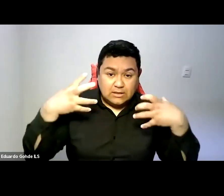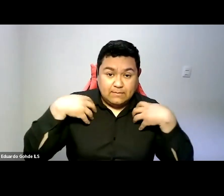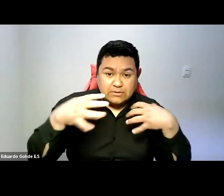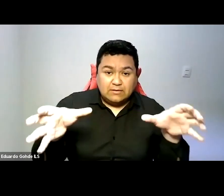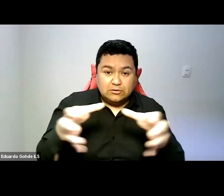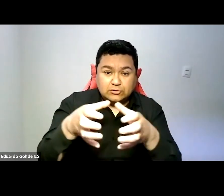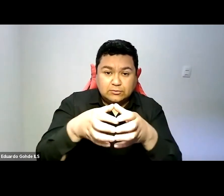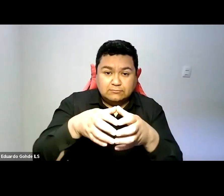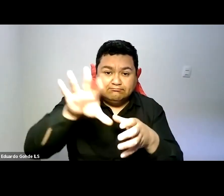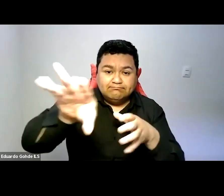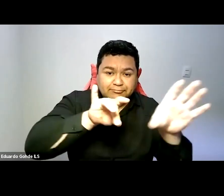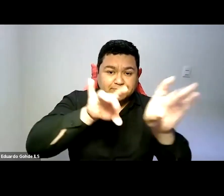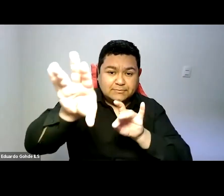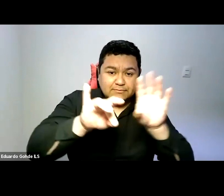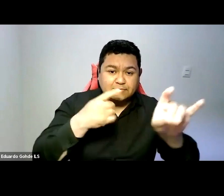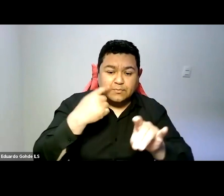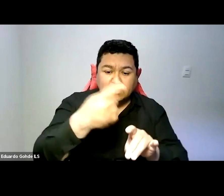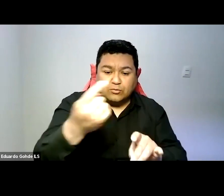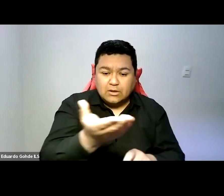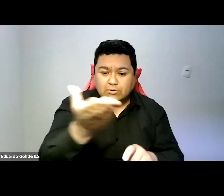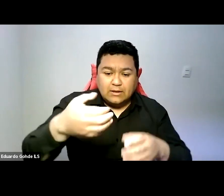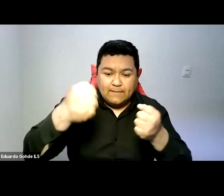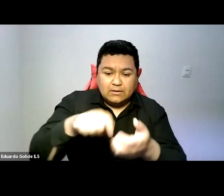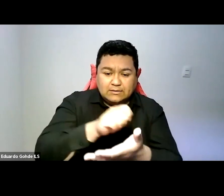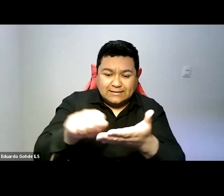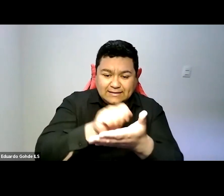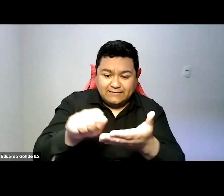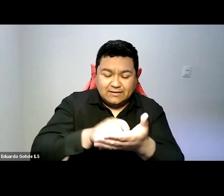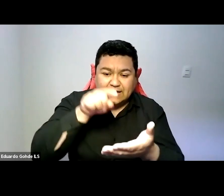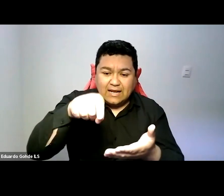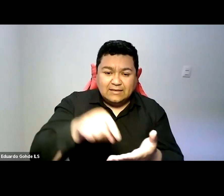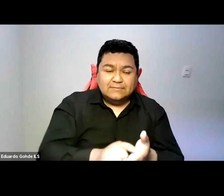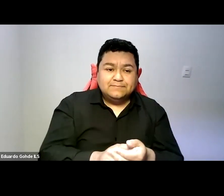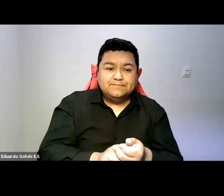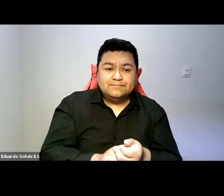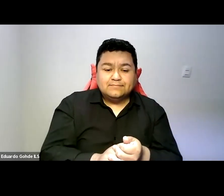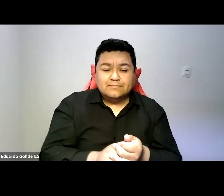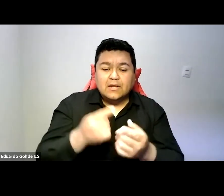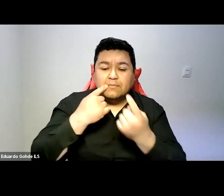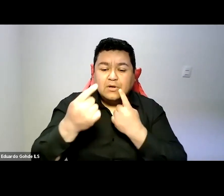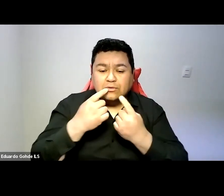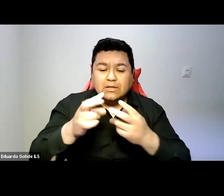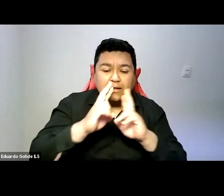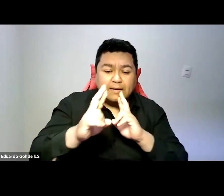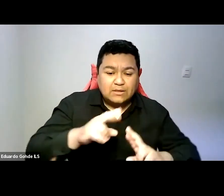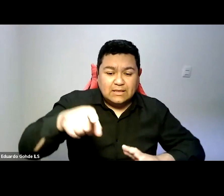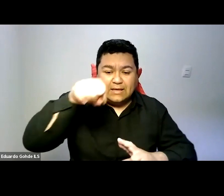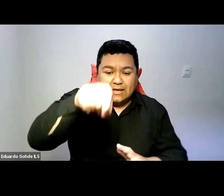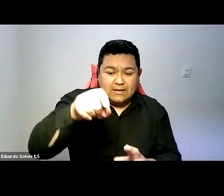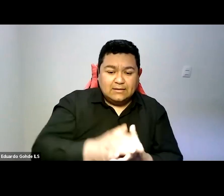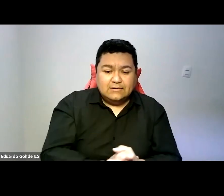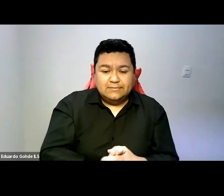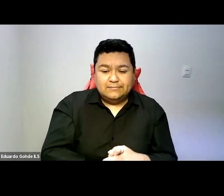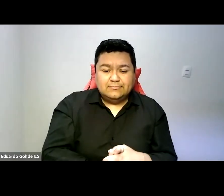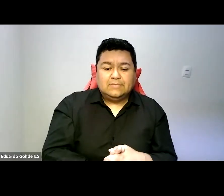pueden escribir en una sección de este mismo canal que dice preguntas y respuestas, y vamos a poder recoger esas